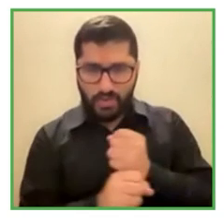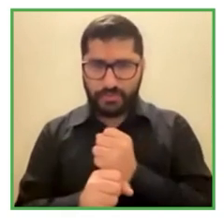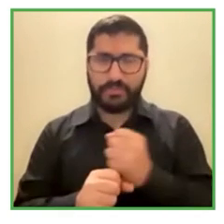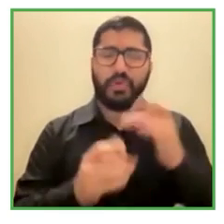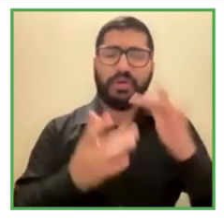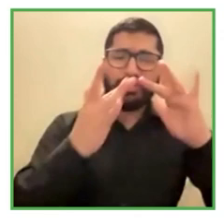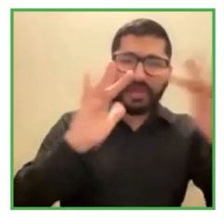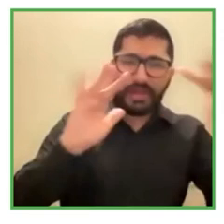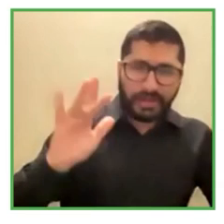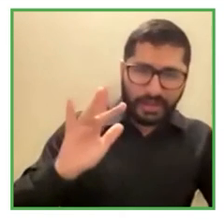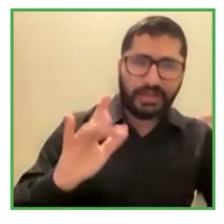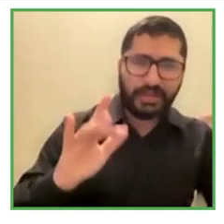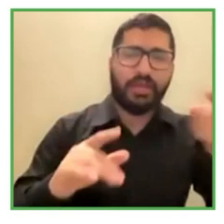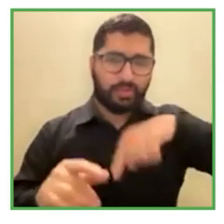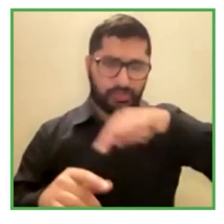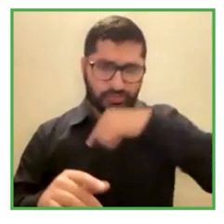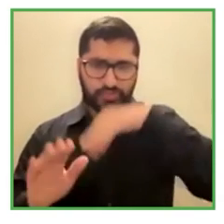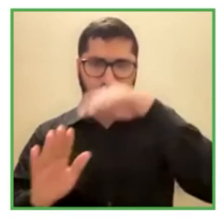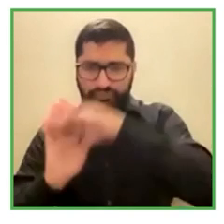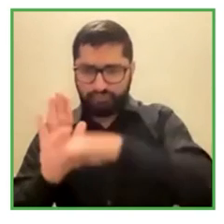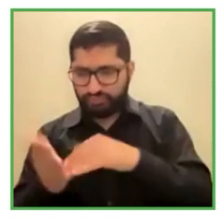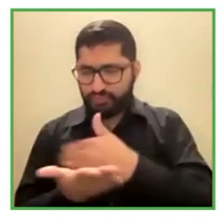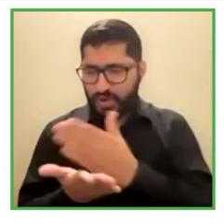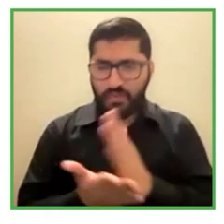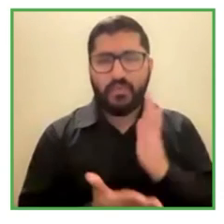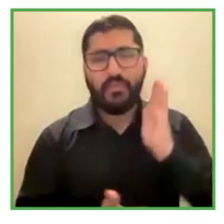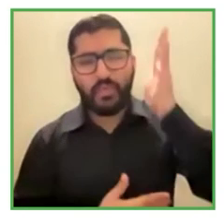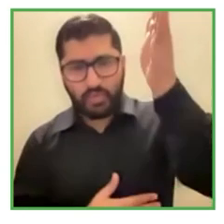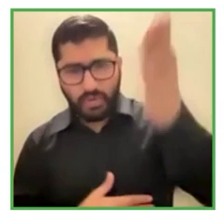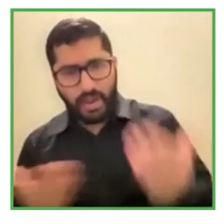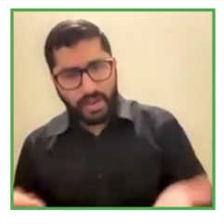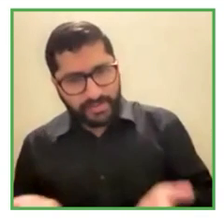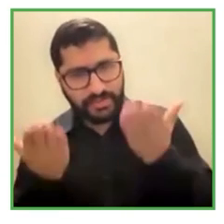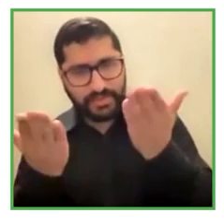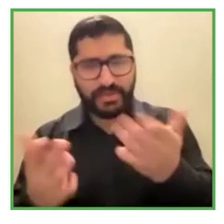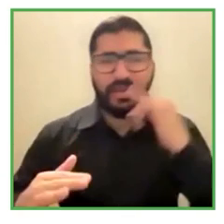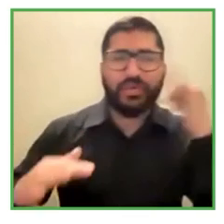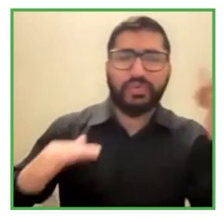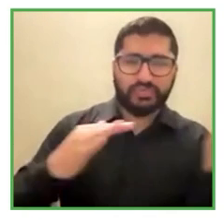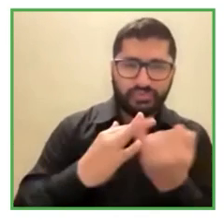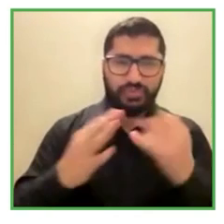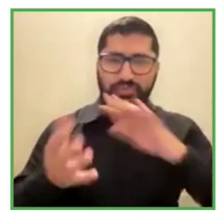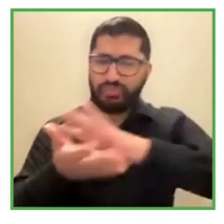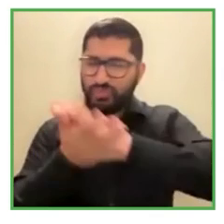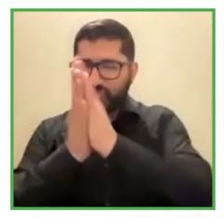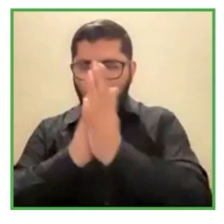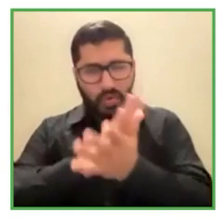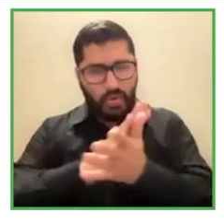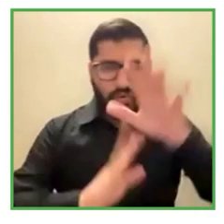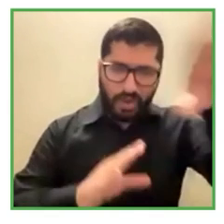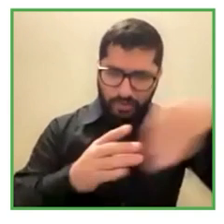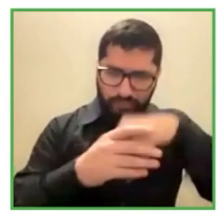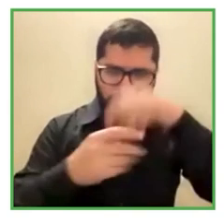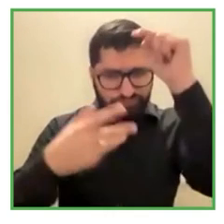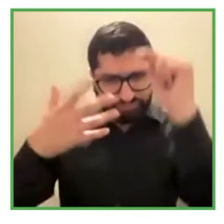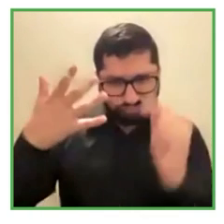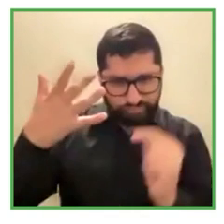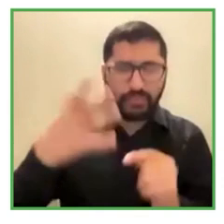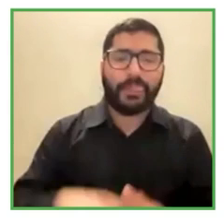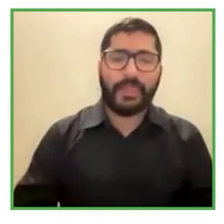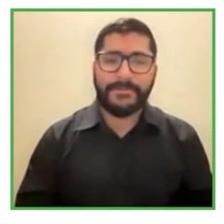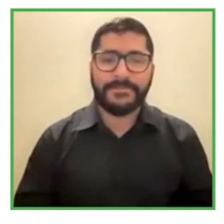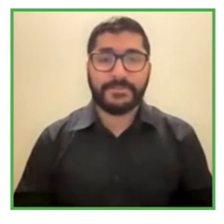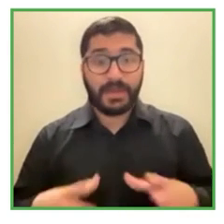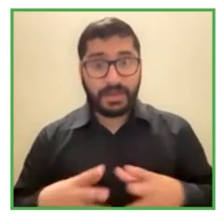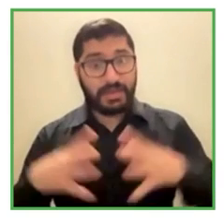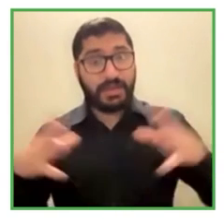futuros involucran entregar inclusión digital en todos los aspectos. Ahora, gran parte del trabajo que estamos teniendo, tuvimos que adaptarlo rápidamente